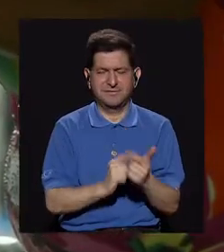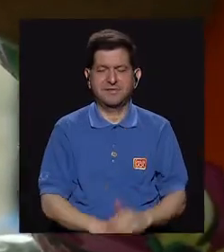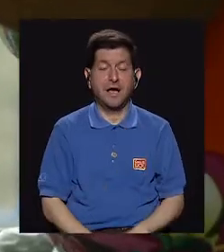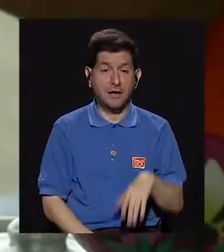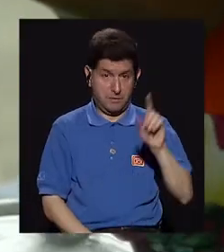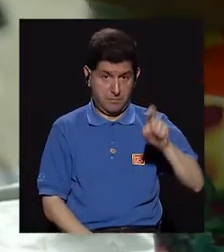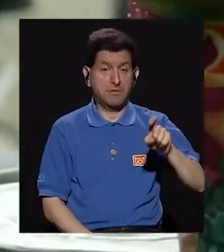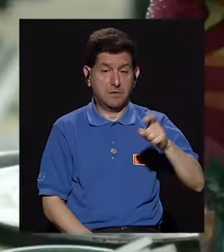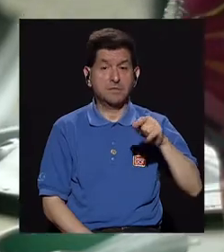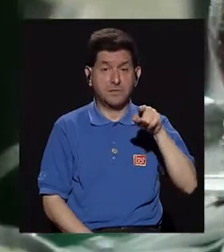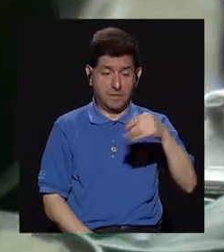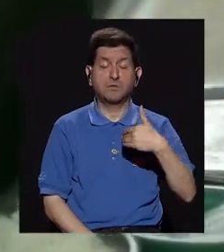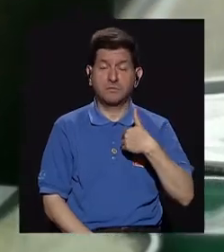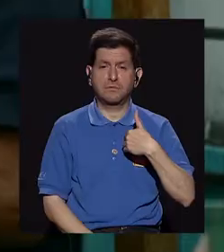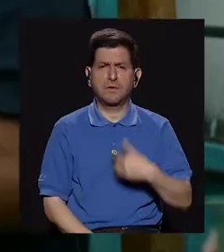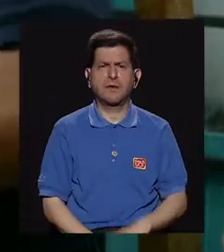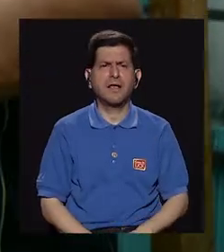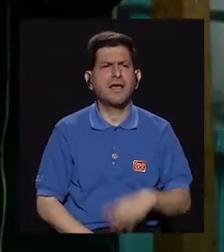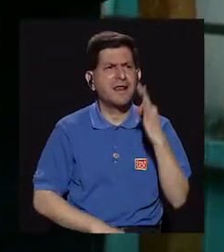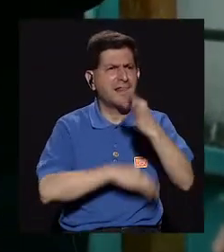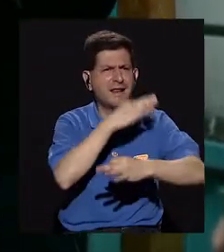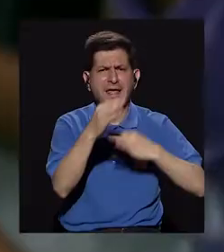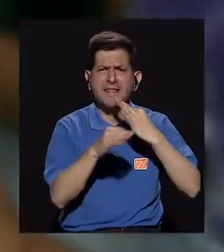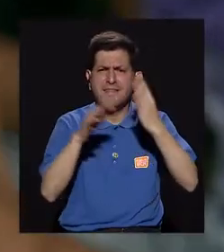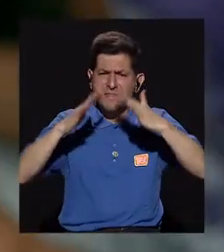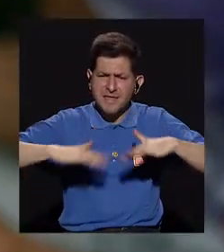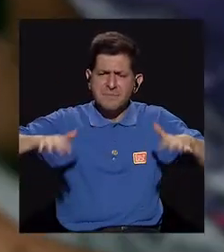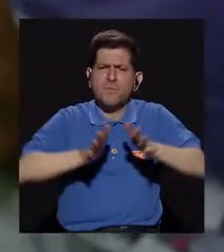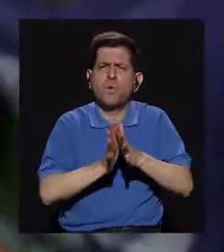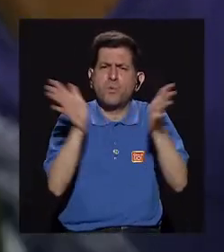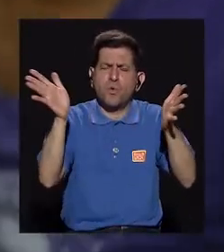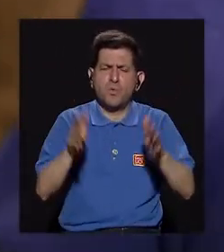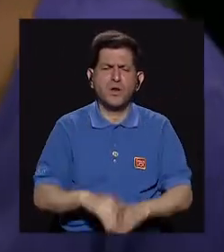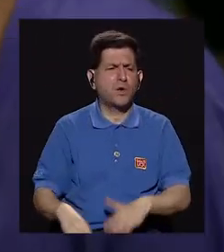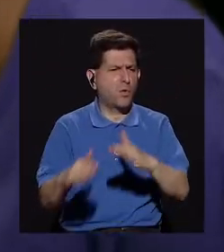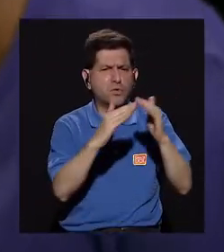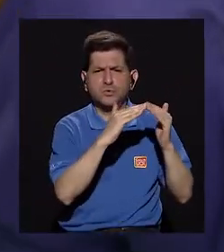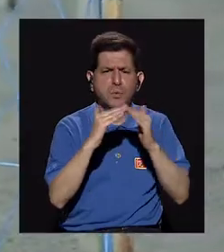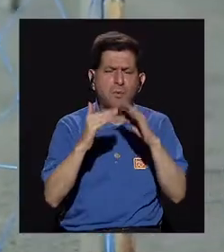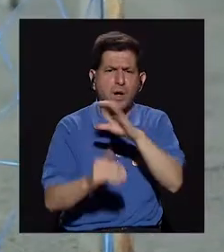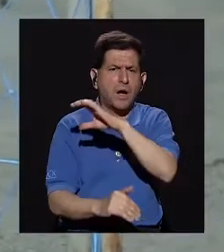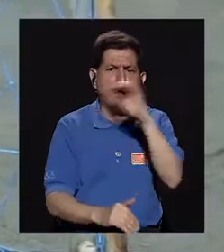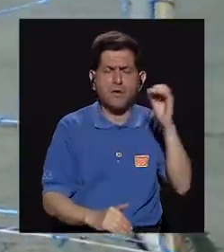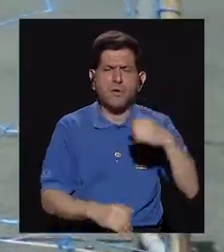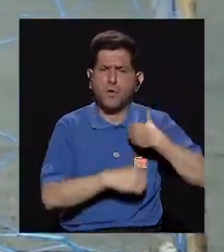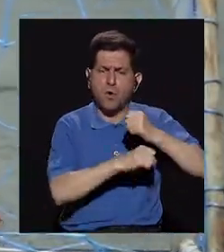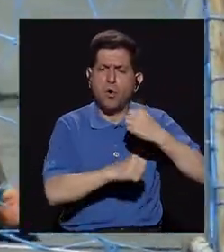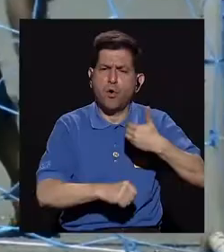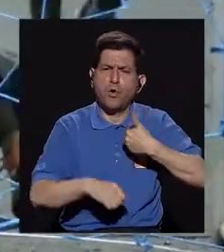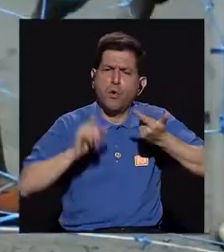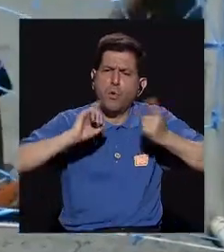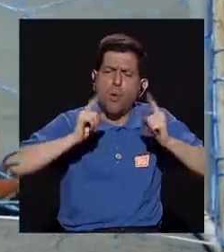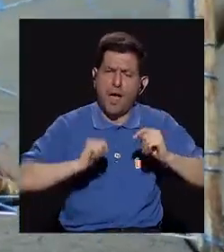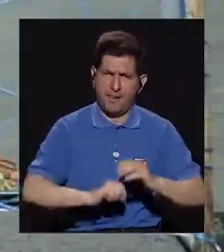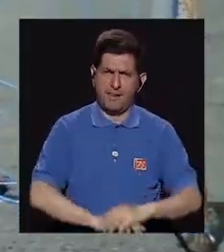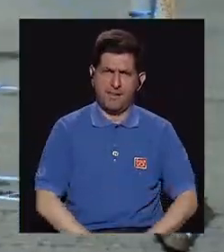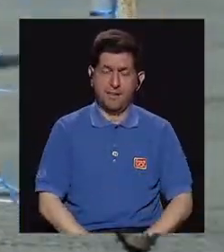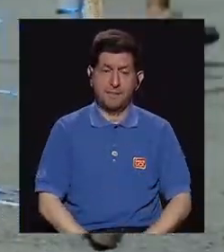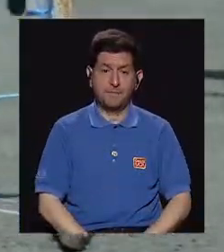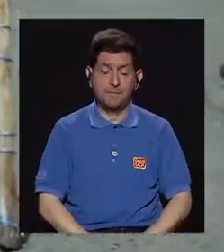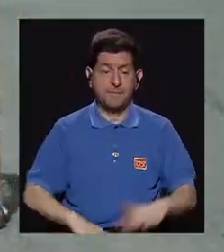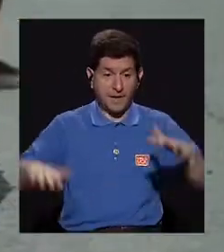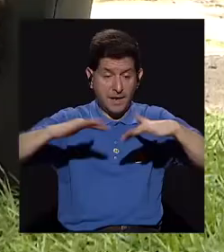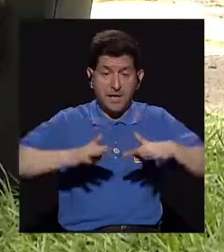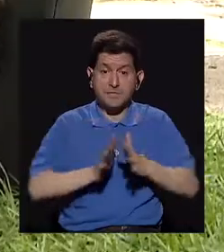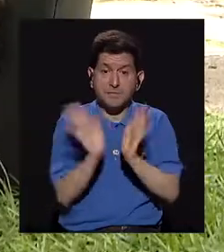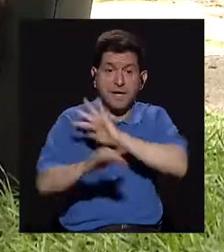que tiene. Entonces, ¿qué tipos de espacios públicos podemos encontrar en un barrio o en un municipio? Pues el